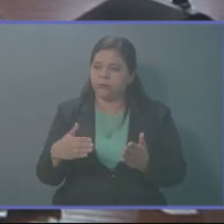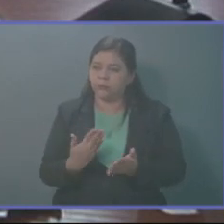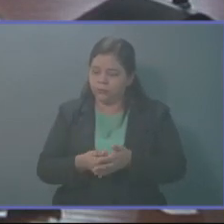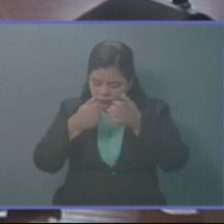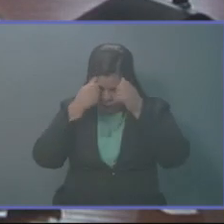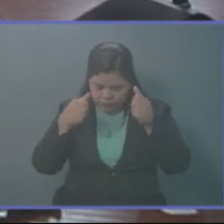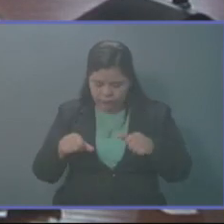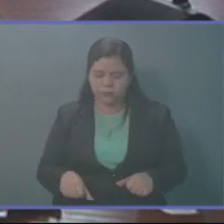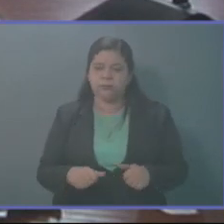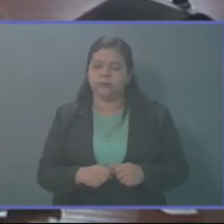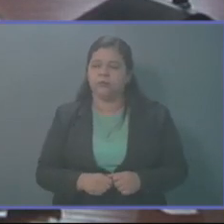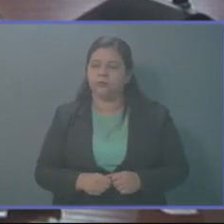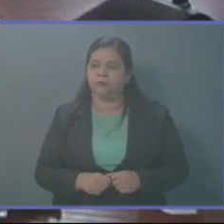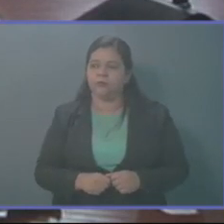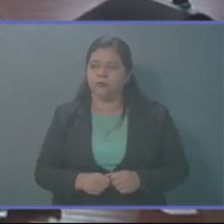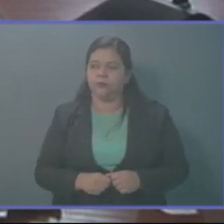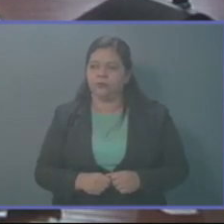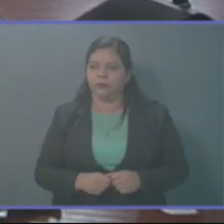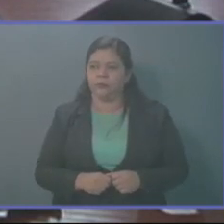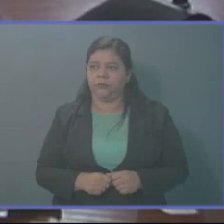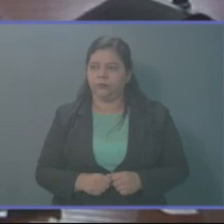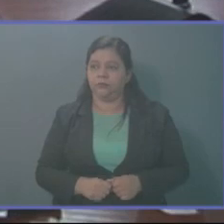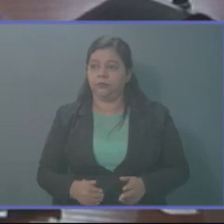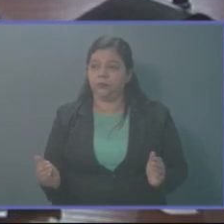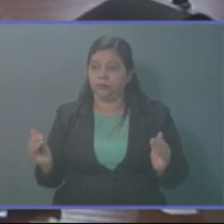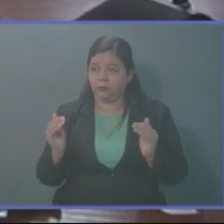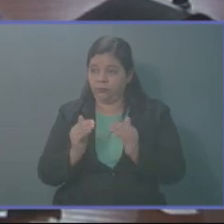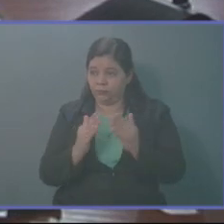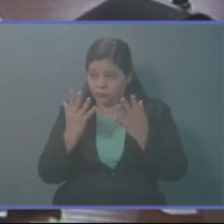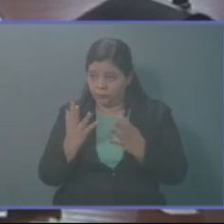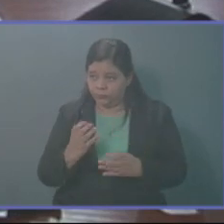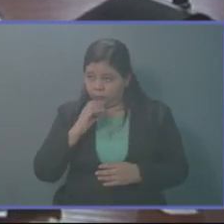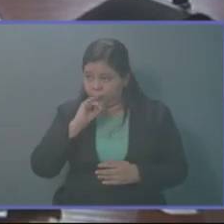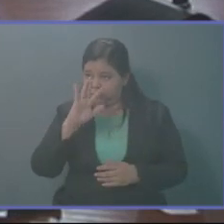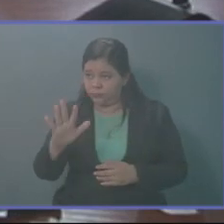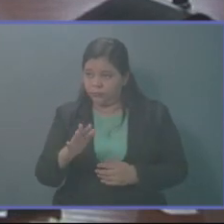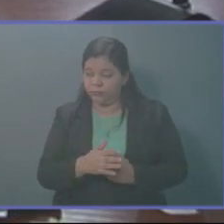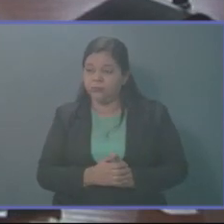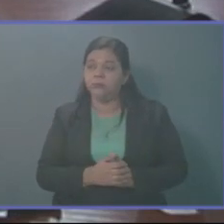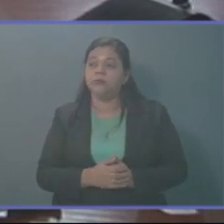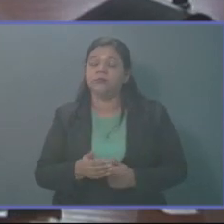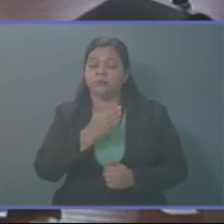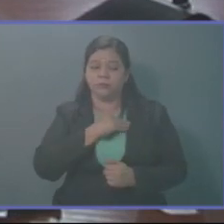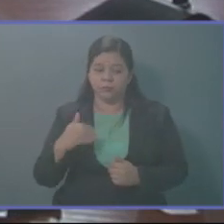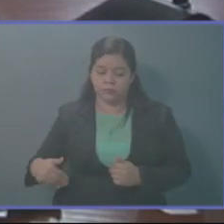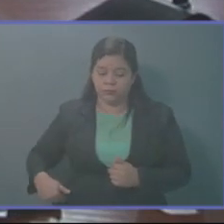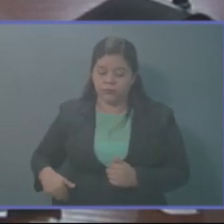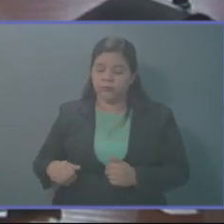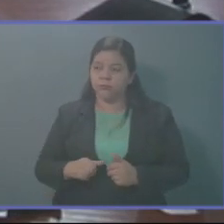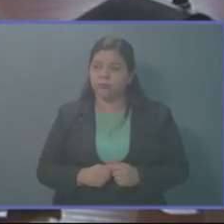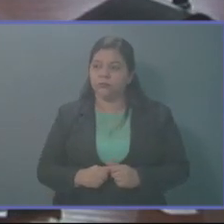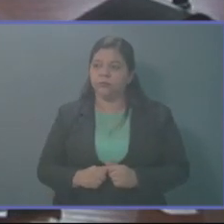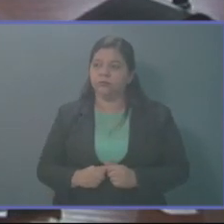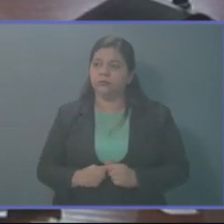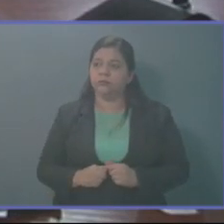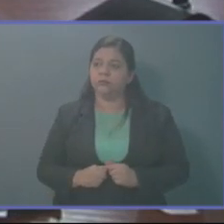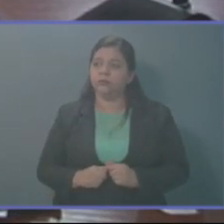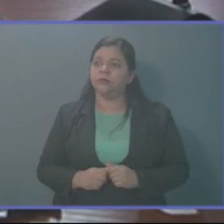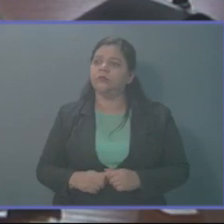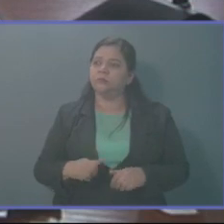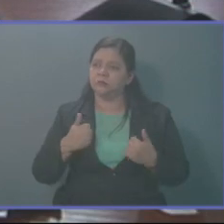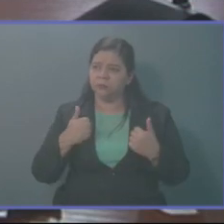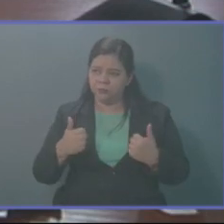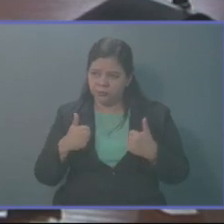aprobar. Y también quiero destacar, presidente, de que qué bien que